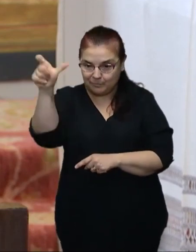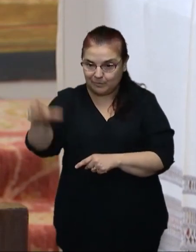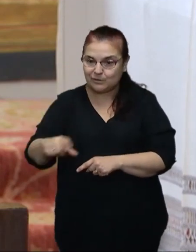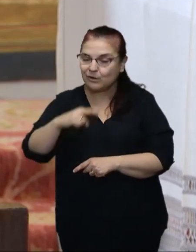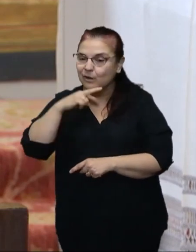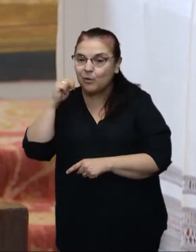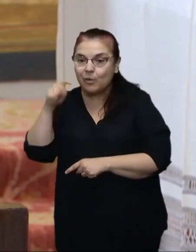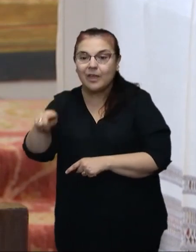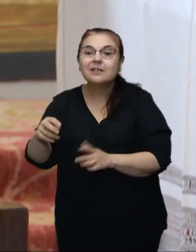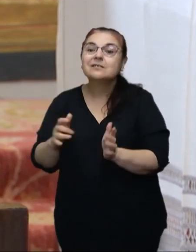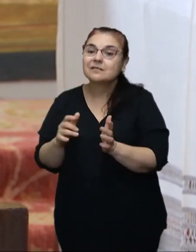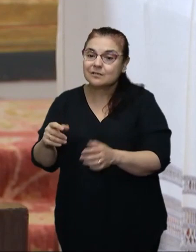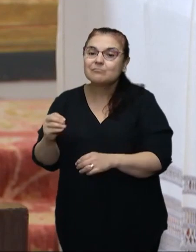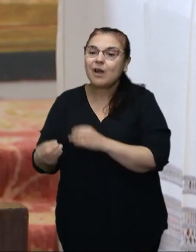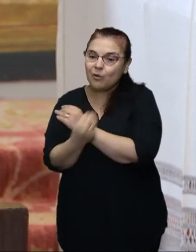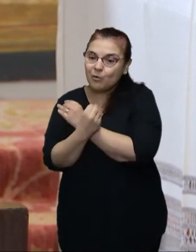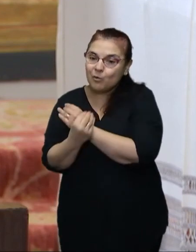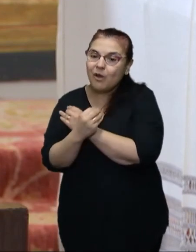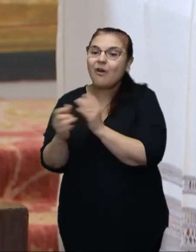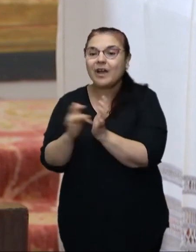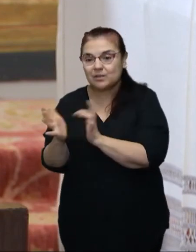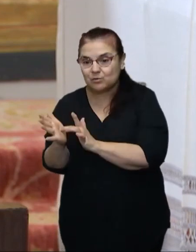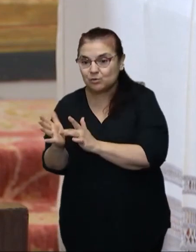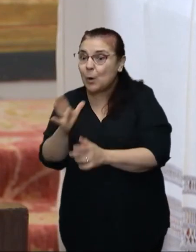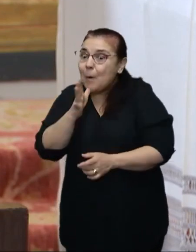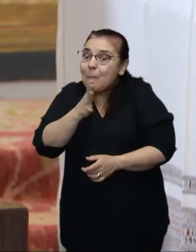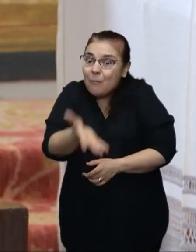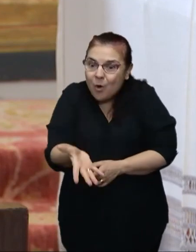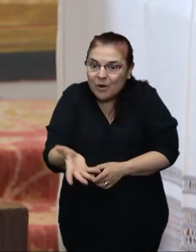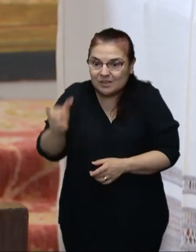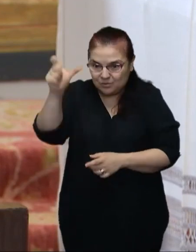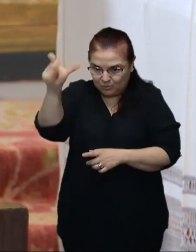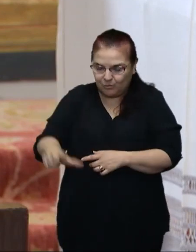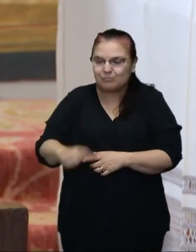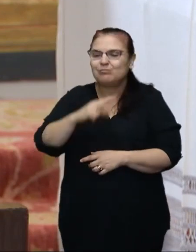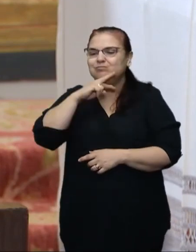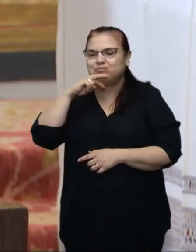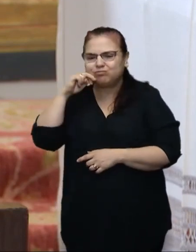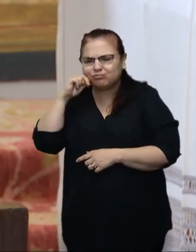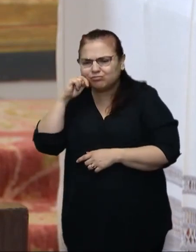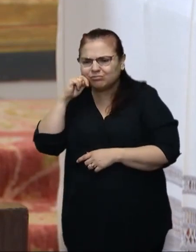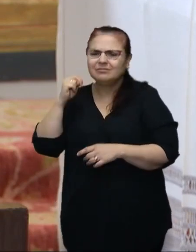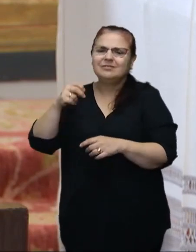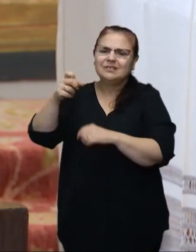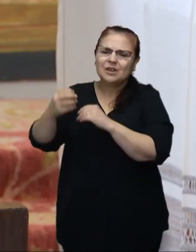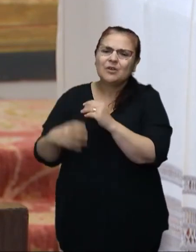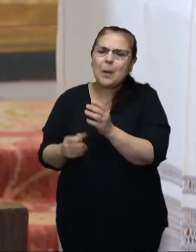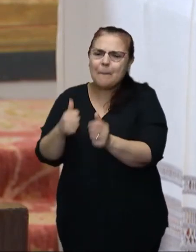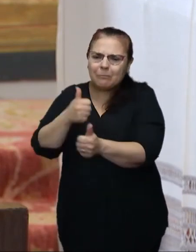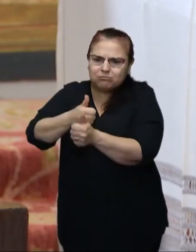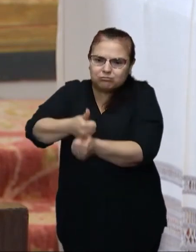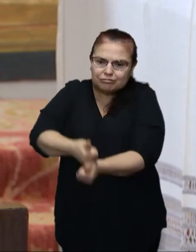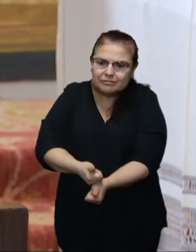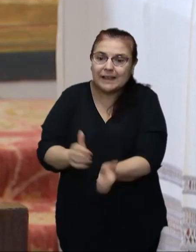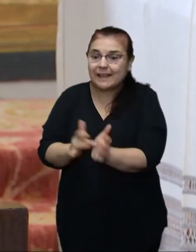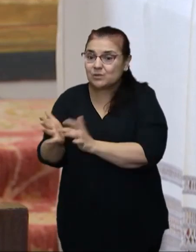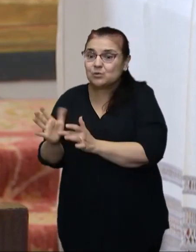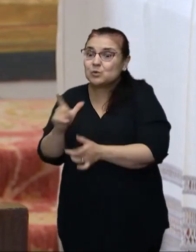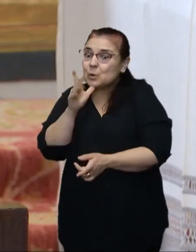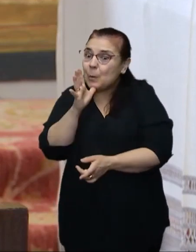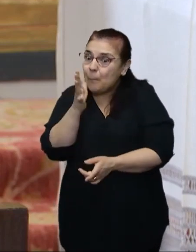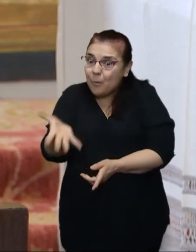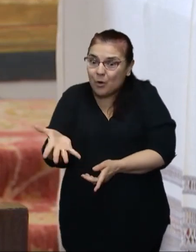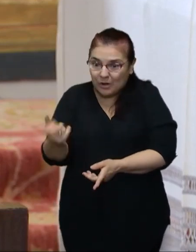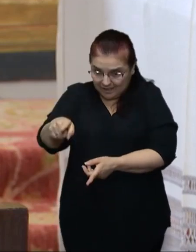Jesús quien lo había sanado. Por esto los judíos perseguían a Jesús, porque hacía tales cosas